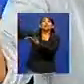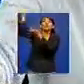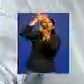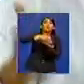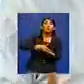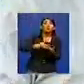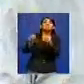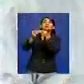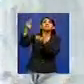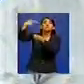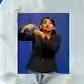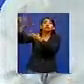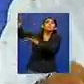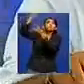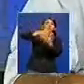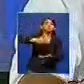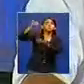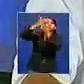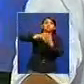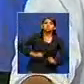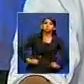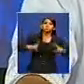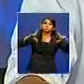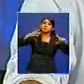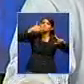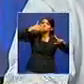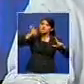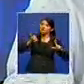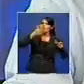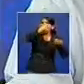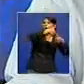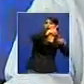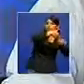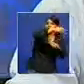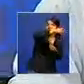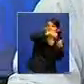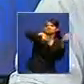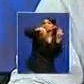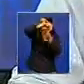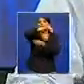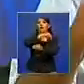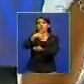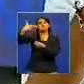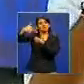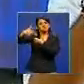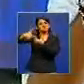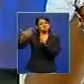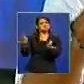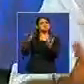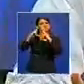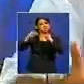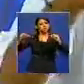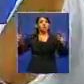exporto más cuando tenga la refinería y lo sustituyo por un combustible vegetal que no es contaminante. Más trabajo para